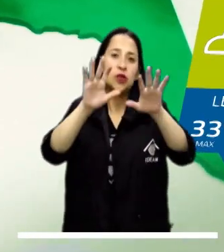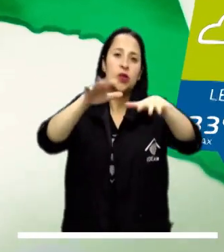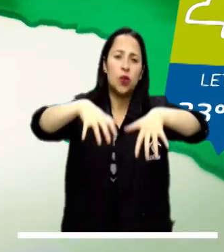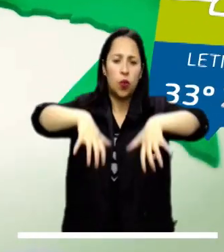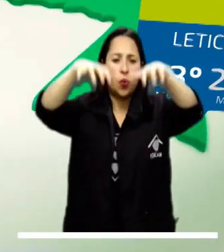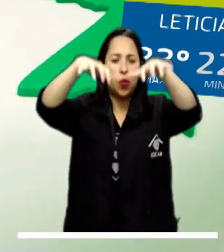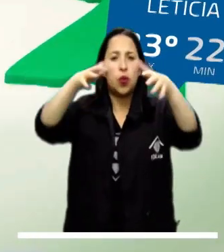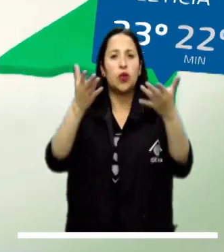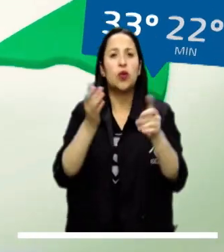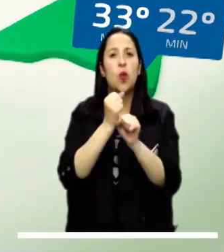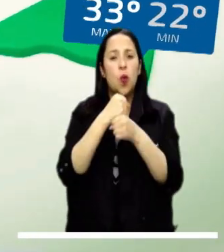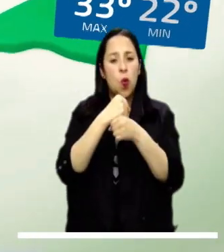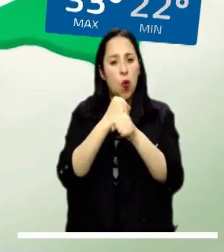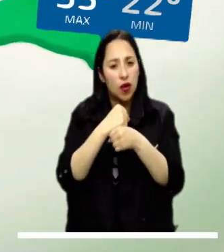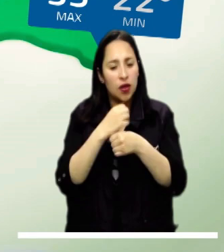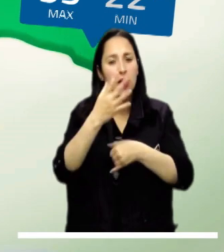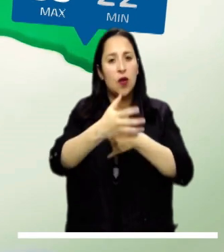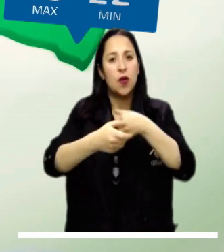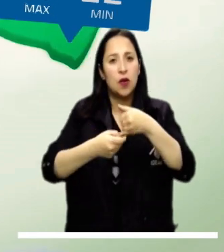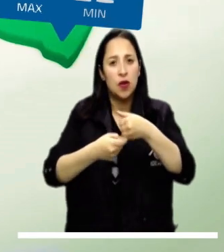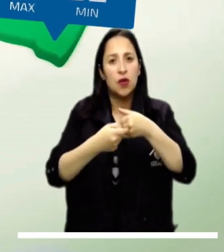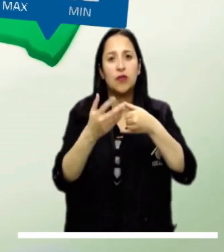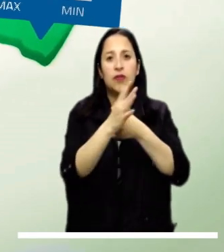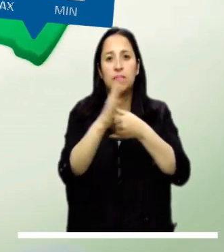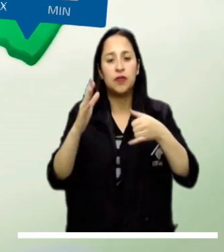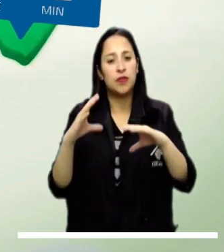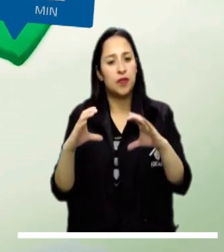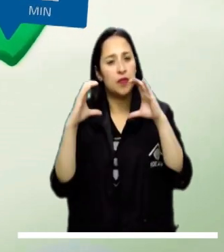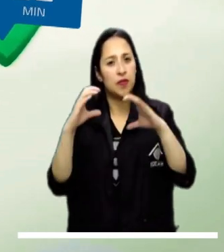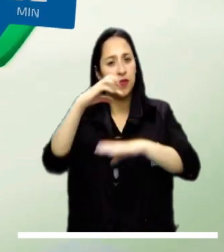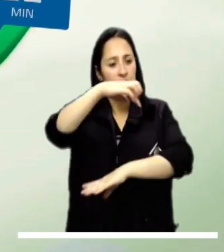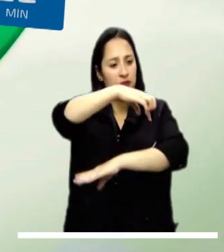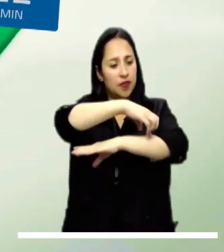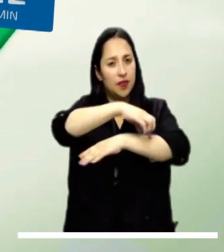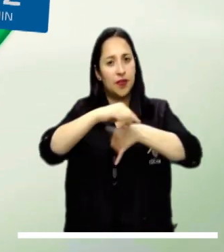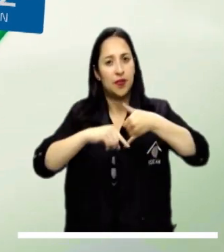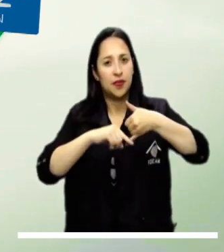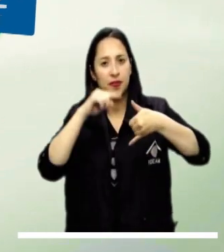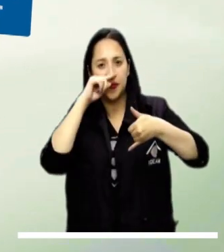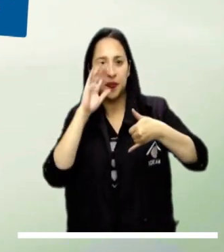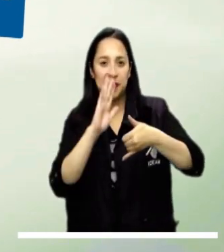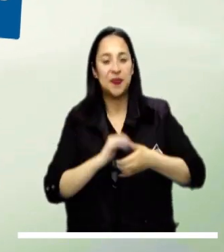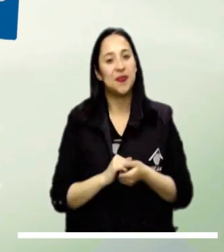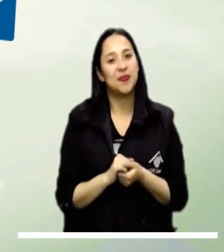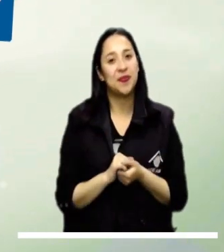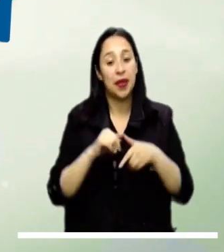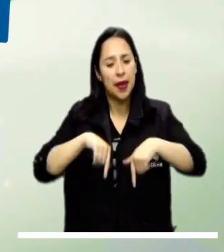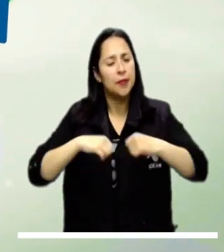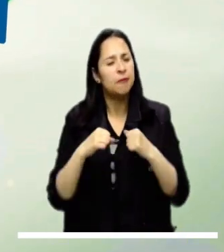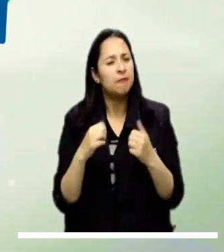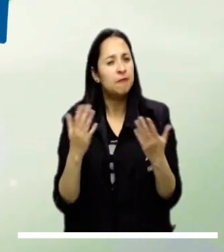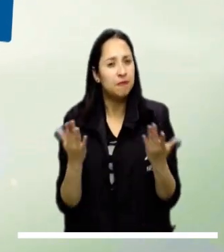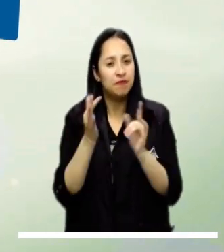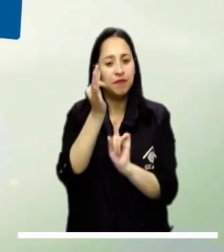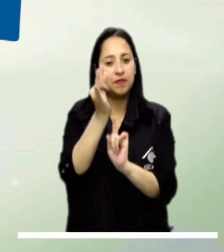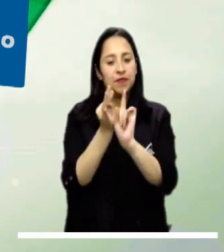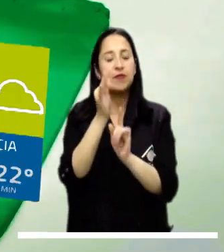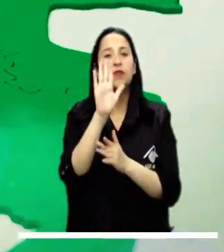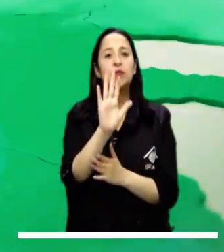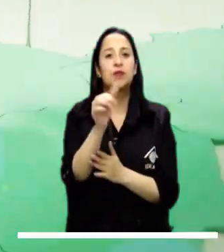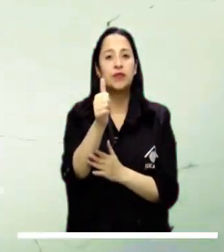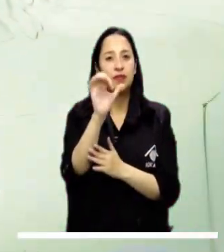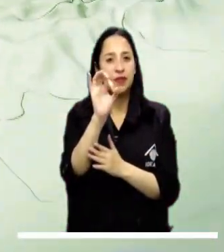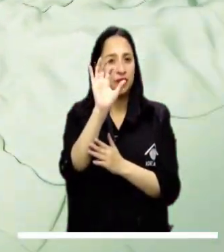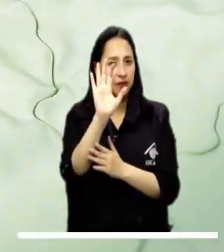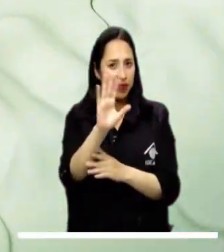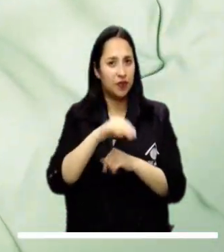es probable que se presenten lluvias sobre Guainía, Guaviare, Vaupés, Caquetá, Putumayo y Amazonas. Bogotá tendrá